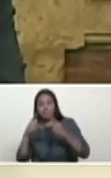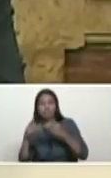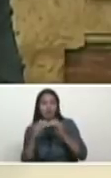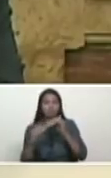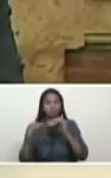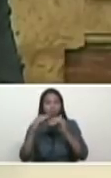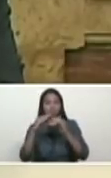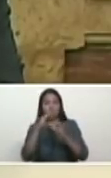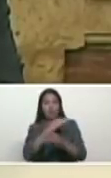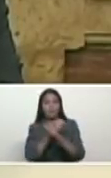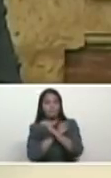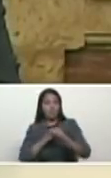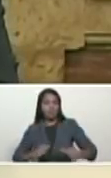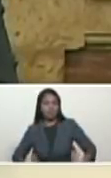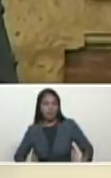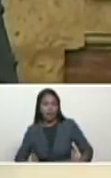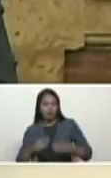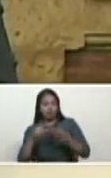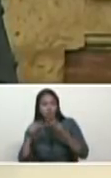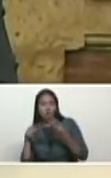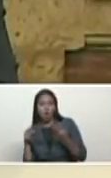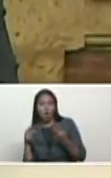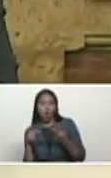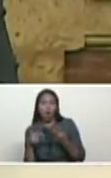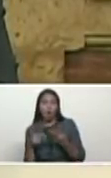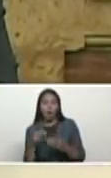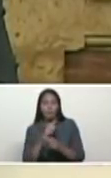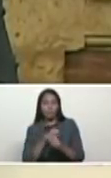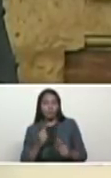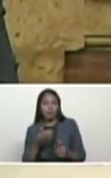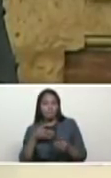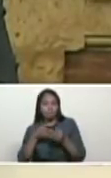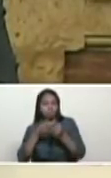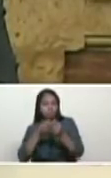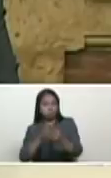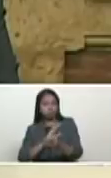mediático de nuestro país